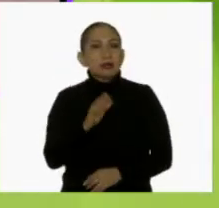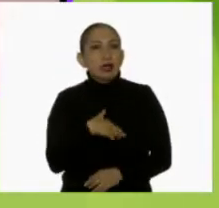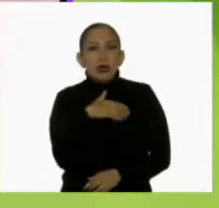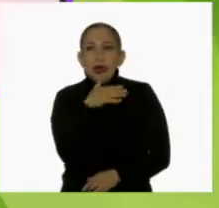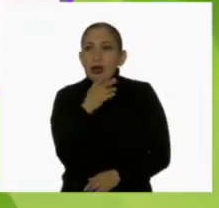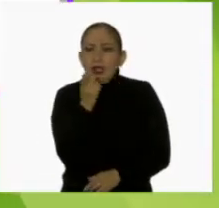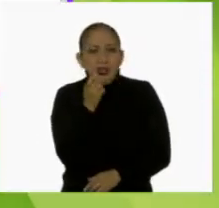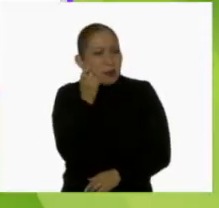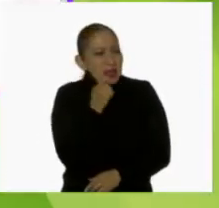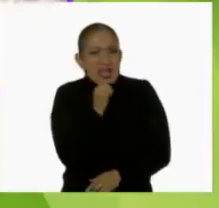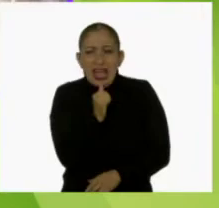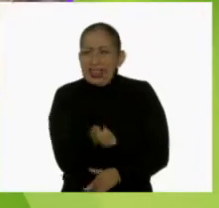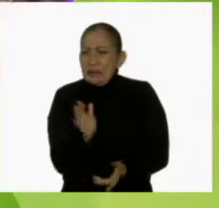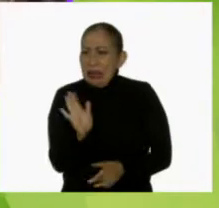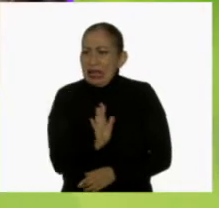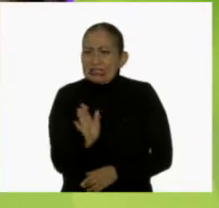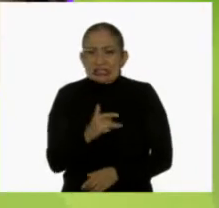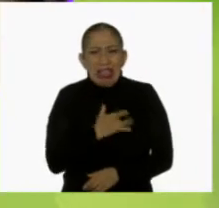dormí nada.